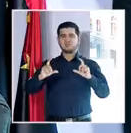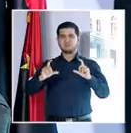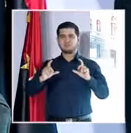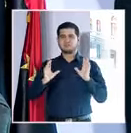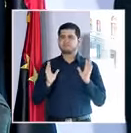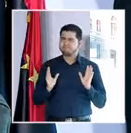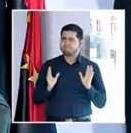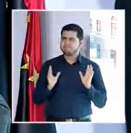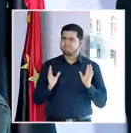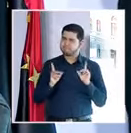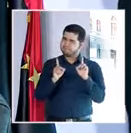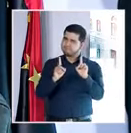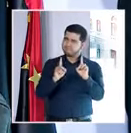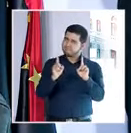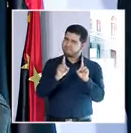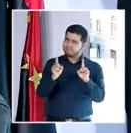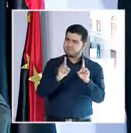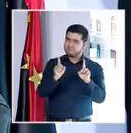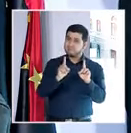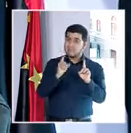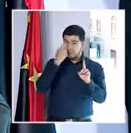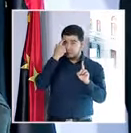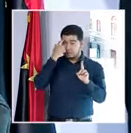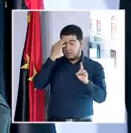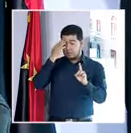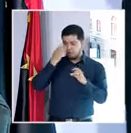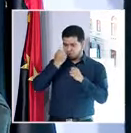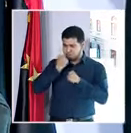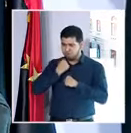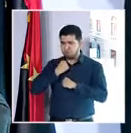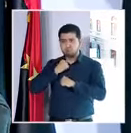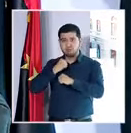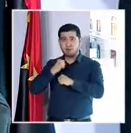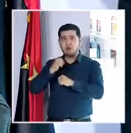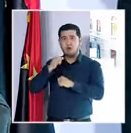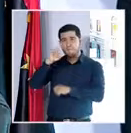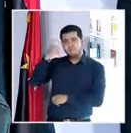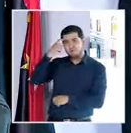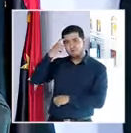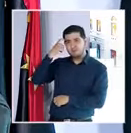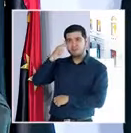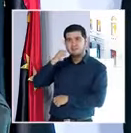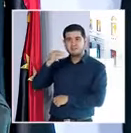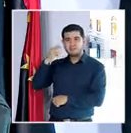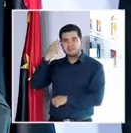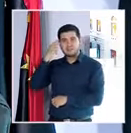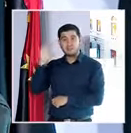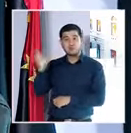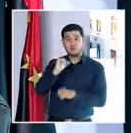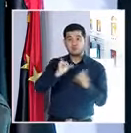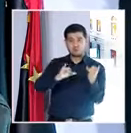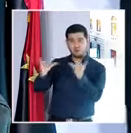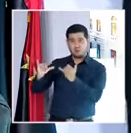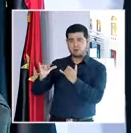Claro está, hemos hecho un esfuerzo muy grande como gobierno departamental entre...